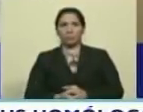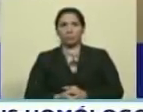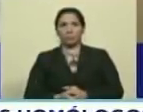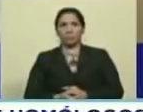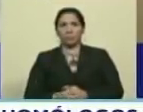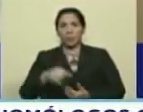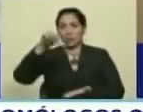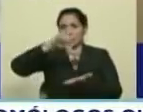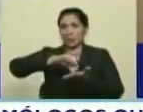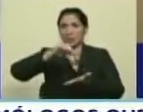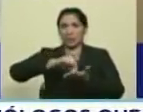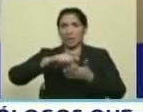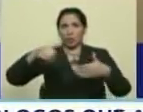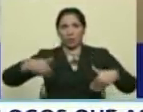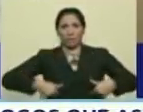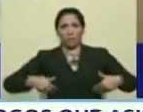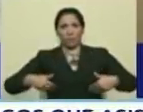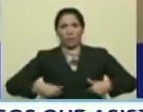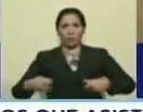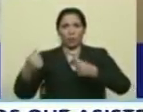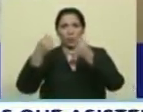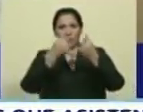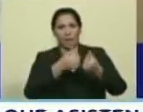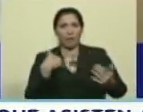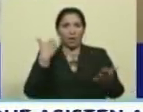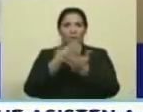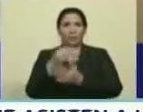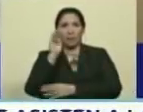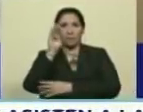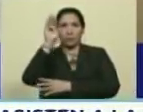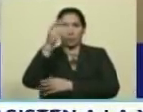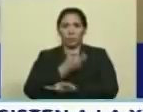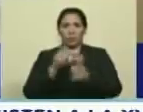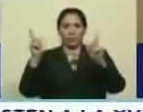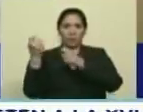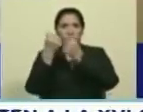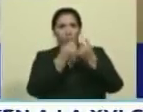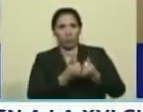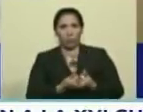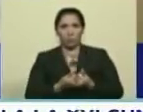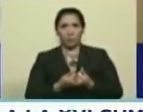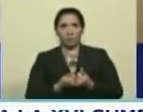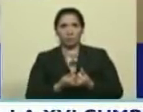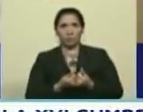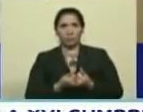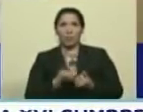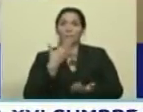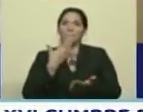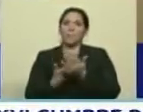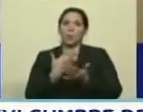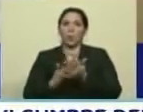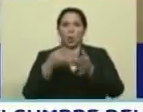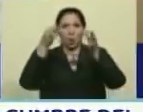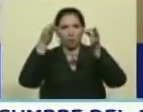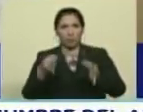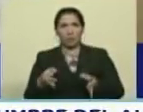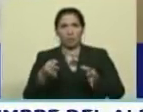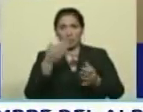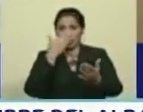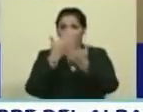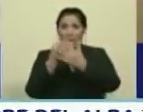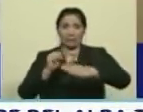el centro de sus esfuerzos monetarios hacia el futuro para la liberación económica. Lo propongo oficialmente ante el